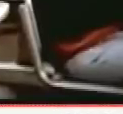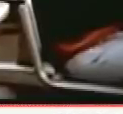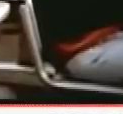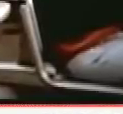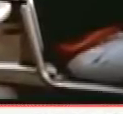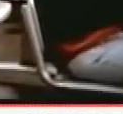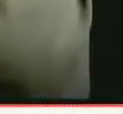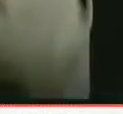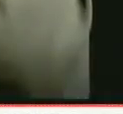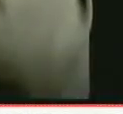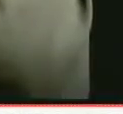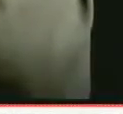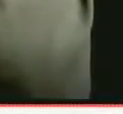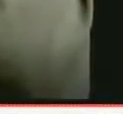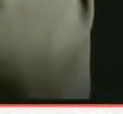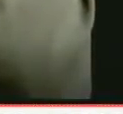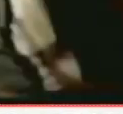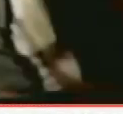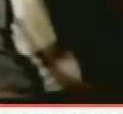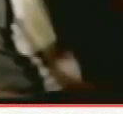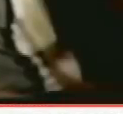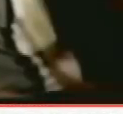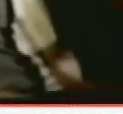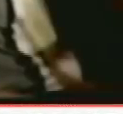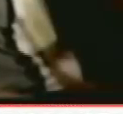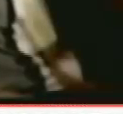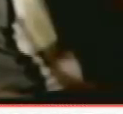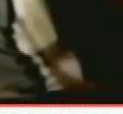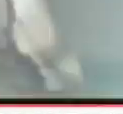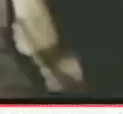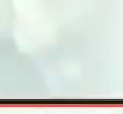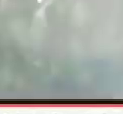en beneficios para nuestros clientes.